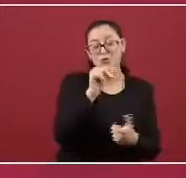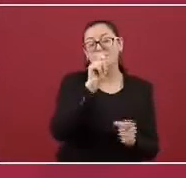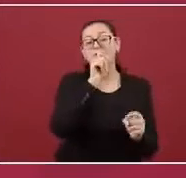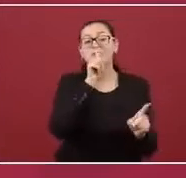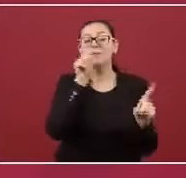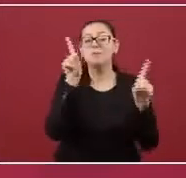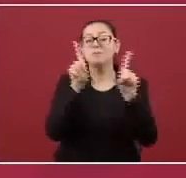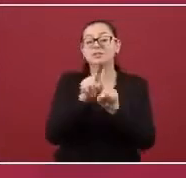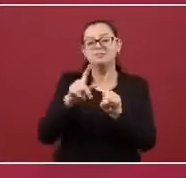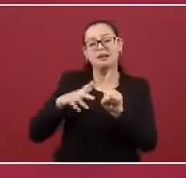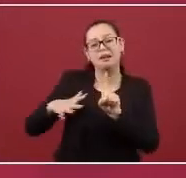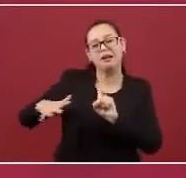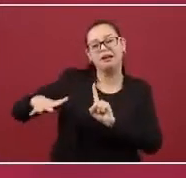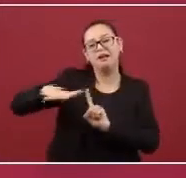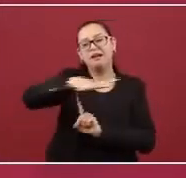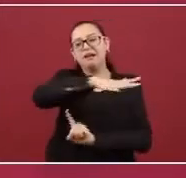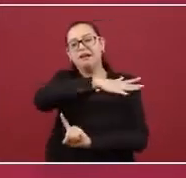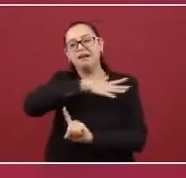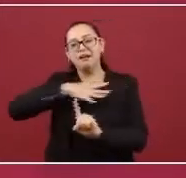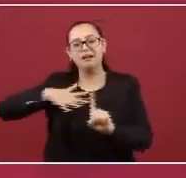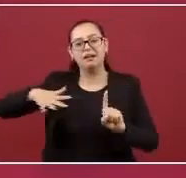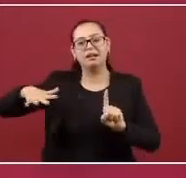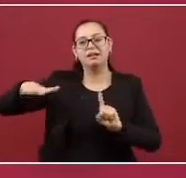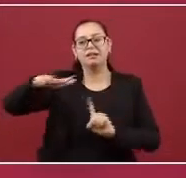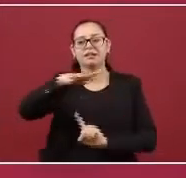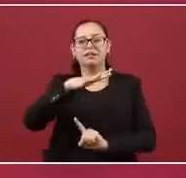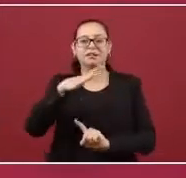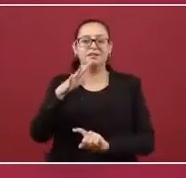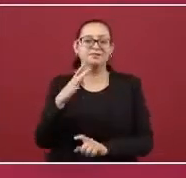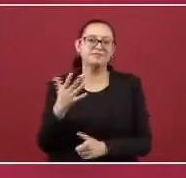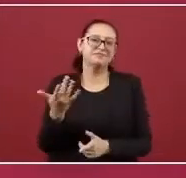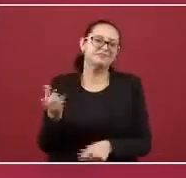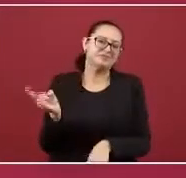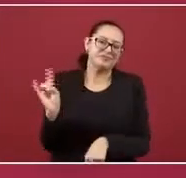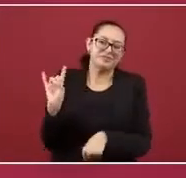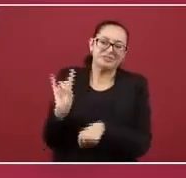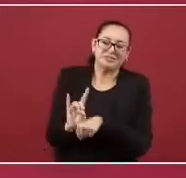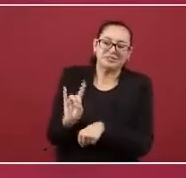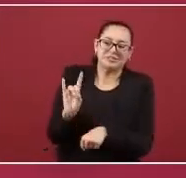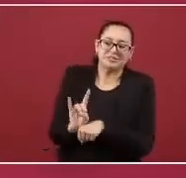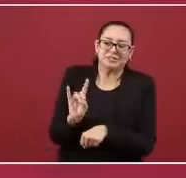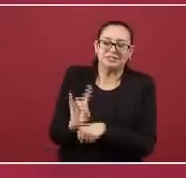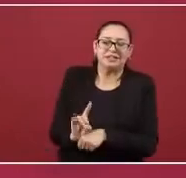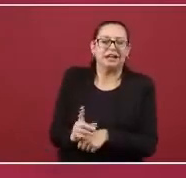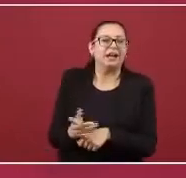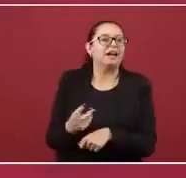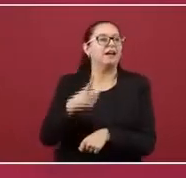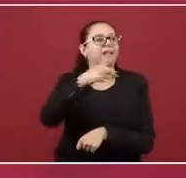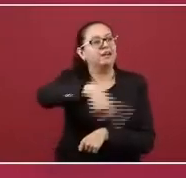sobre la panacea de las privatizaciones,